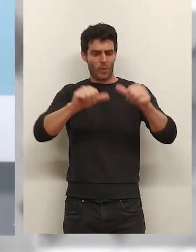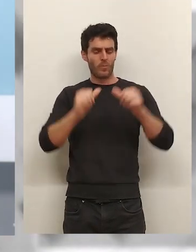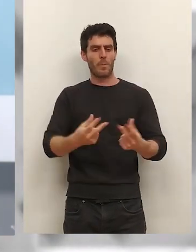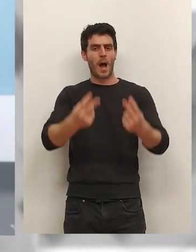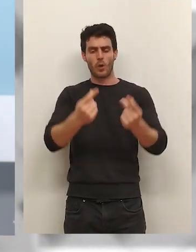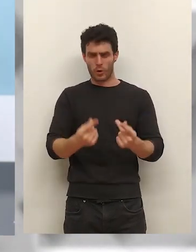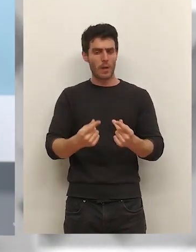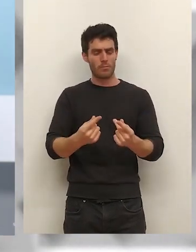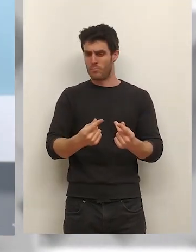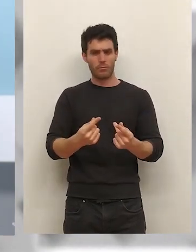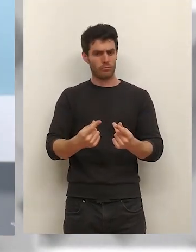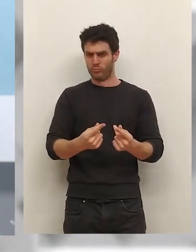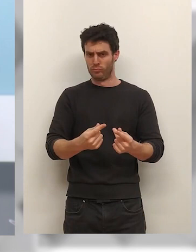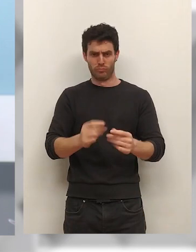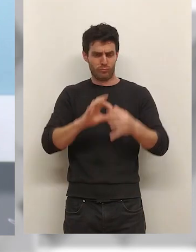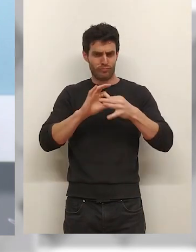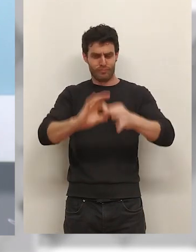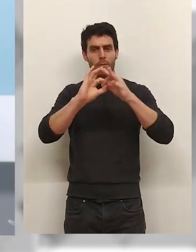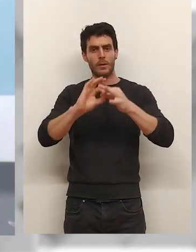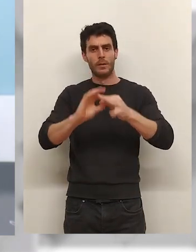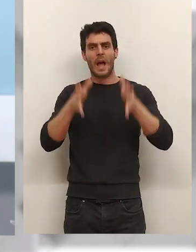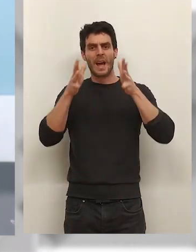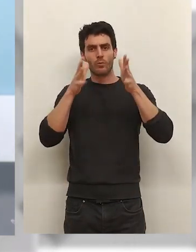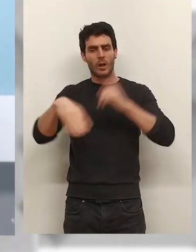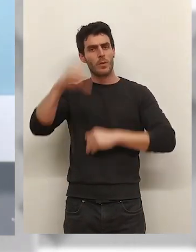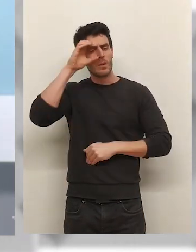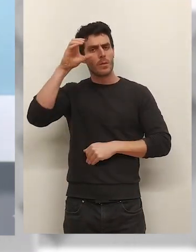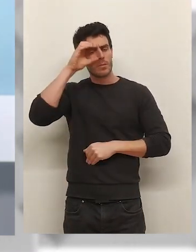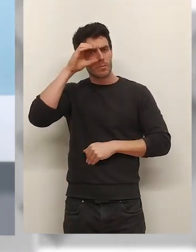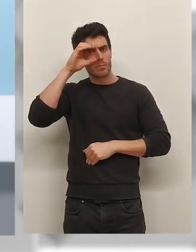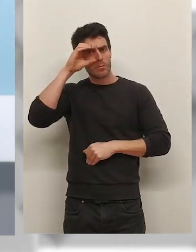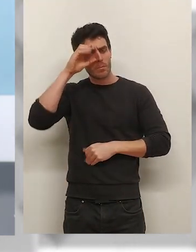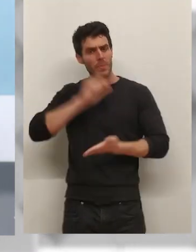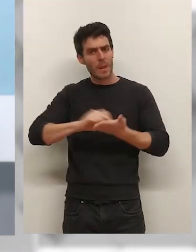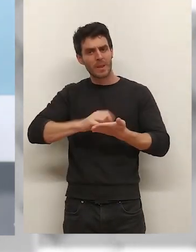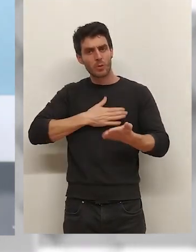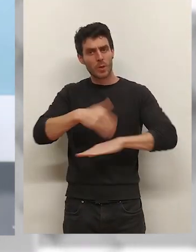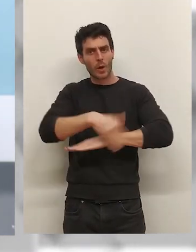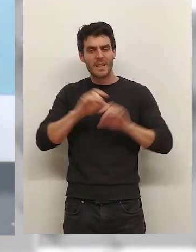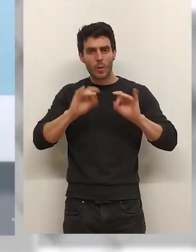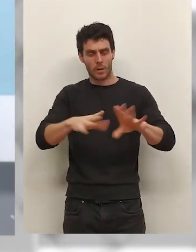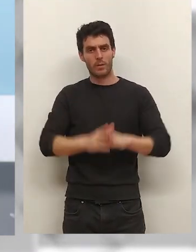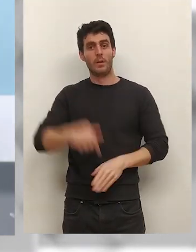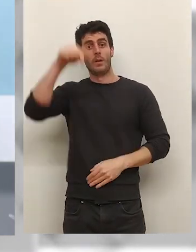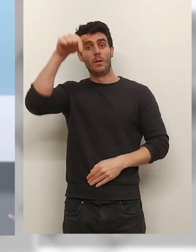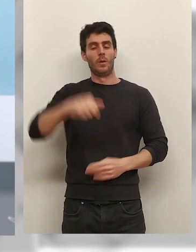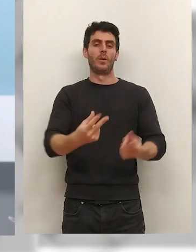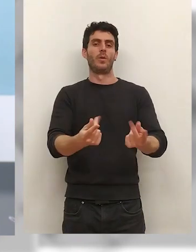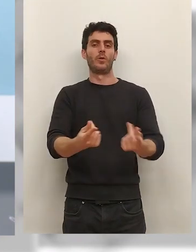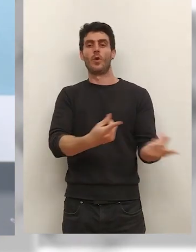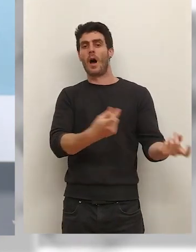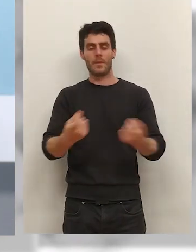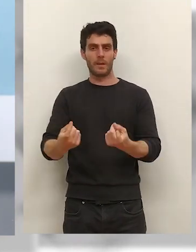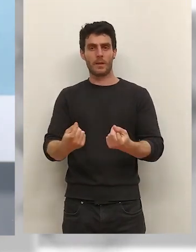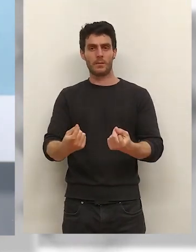logroñesa, escuchando, atendiendo, encajando, y mi despacho será la calle. Hoy